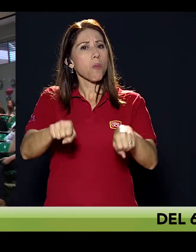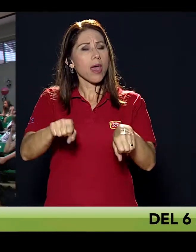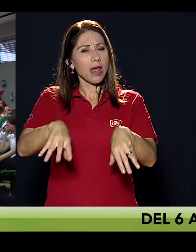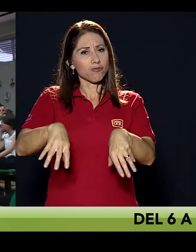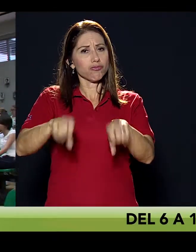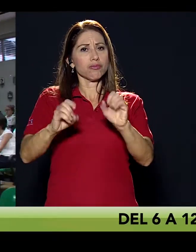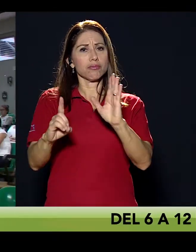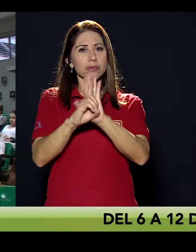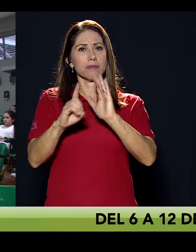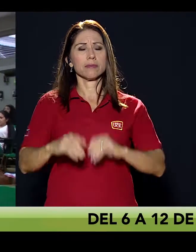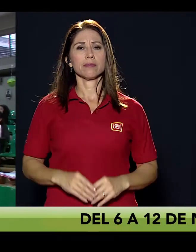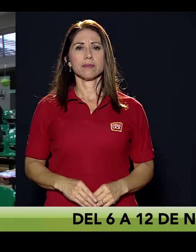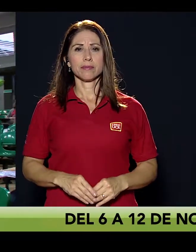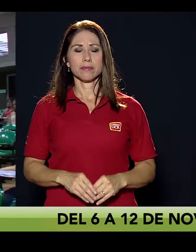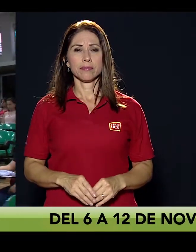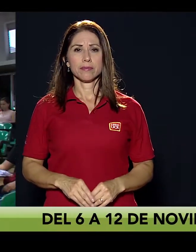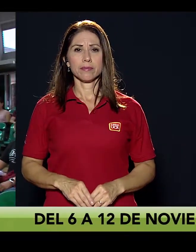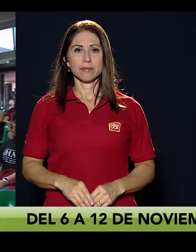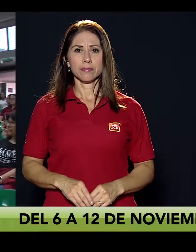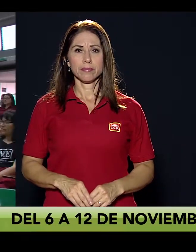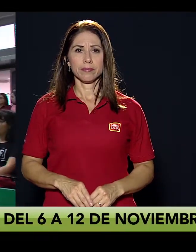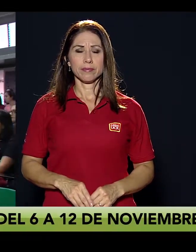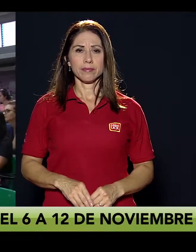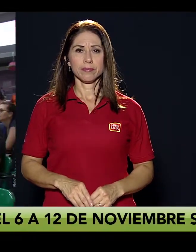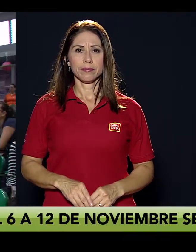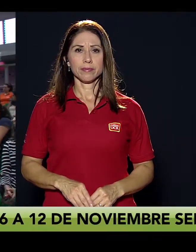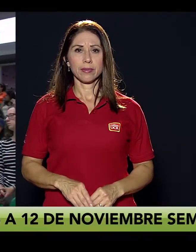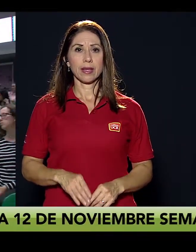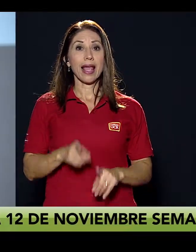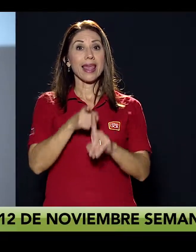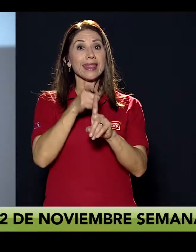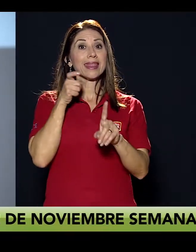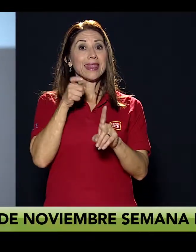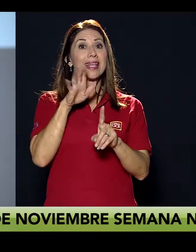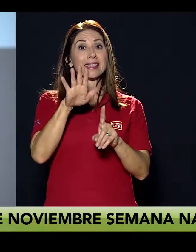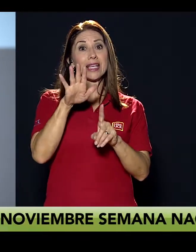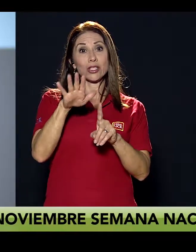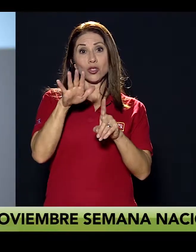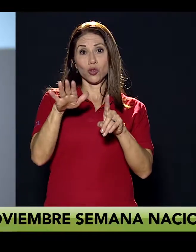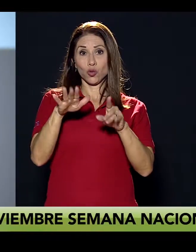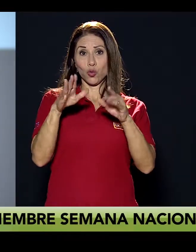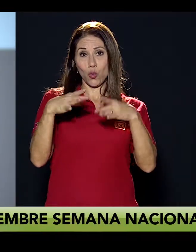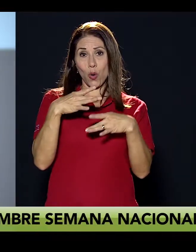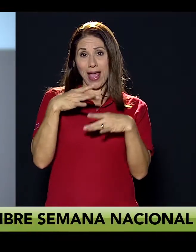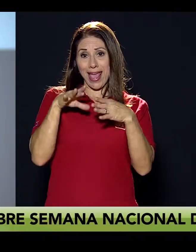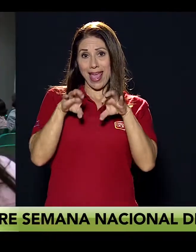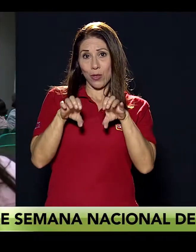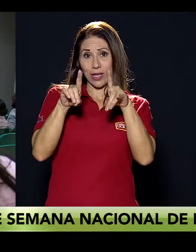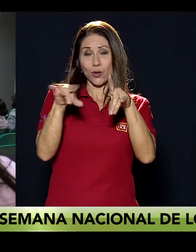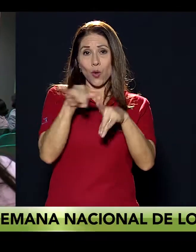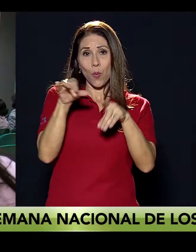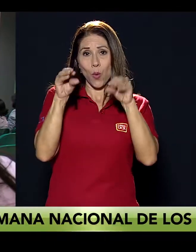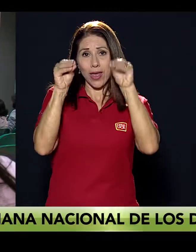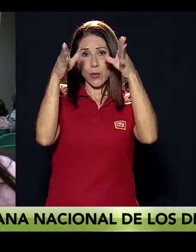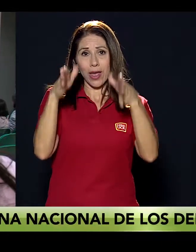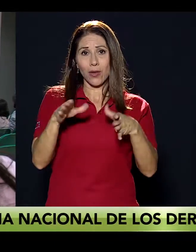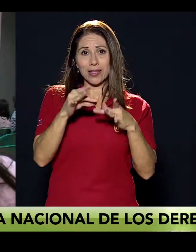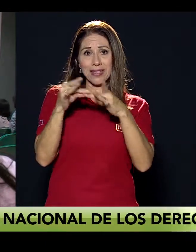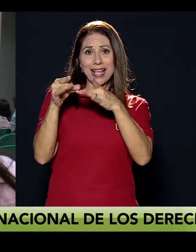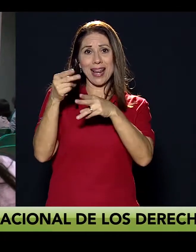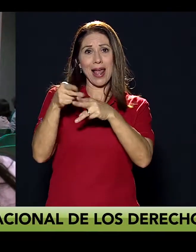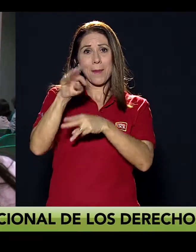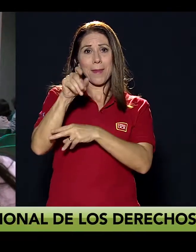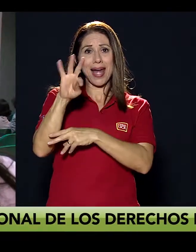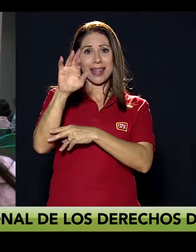su plataforma como educadora especial, Marta Gross se enfoca en combatir retos dentro del ámbito que pueden perjudicar el proceso de aprendizaje